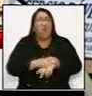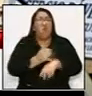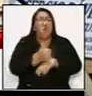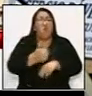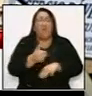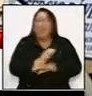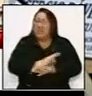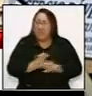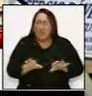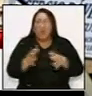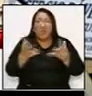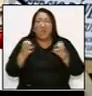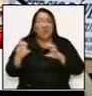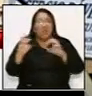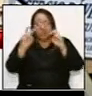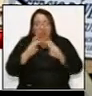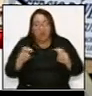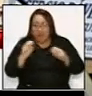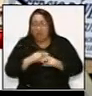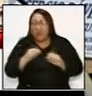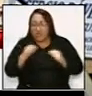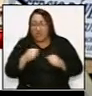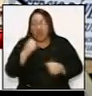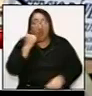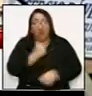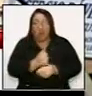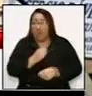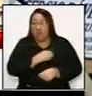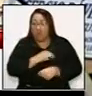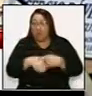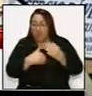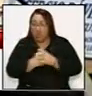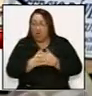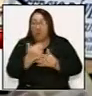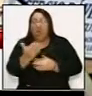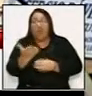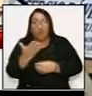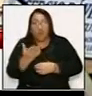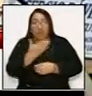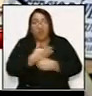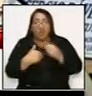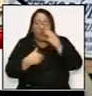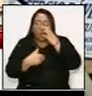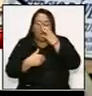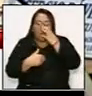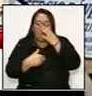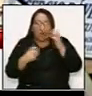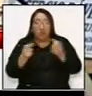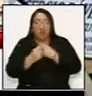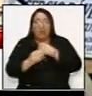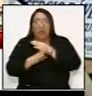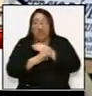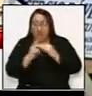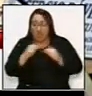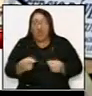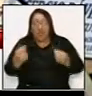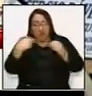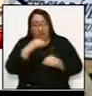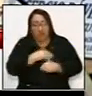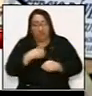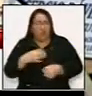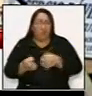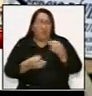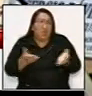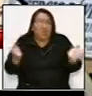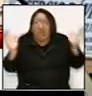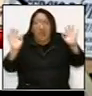culpa a nadie, que hemos abierto una investigación. Pero sí tenemos obligación como Comisión de Defensa de solicitar al presidente del Congreso, de la Comisión de Defensa, que venga al Ministerio Interior a darnos una explicación